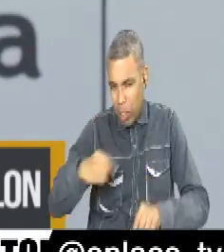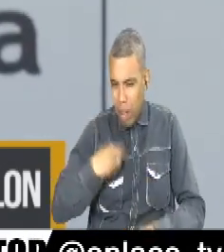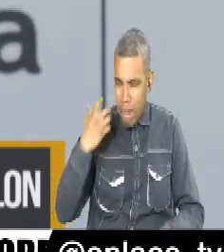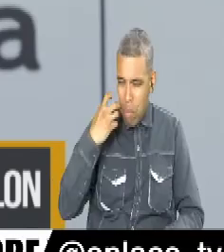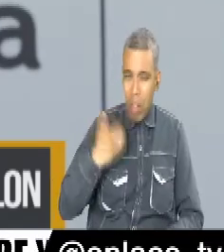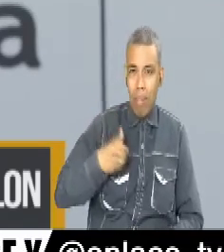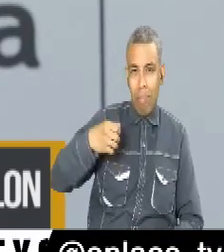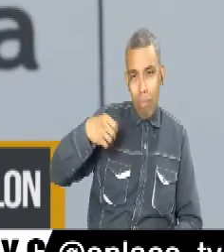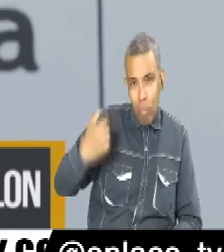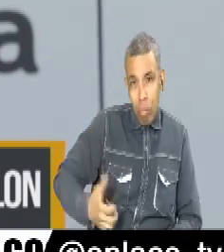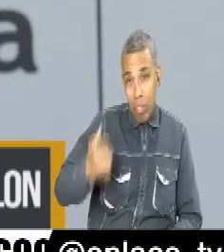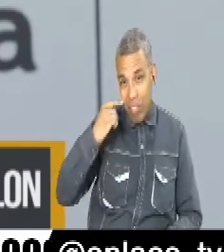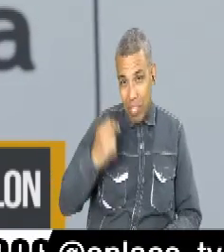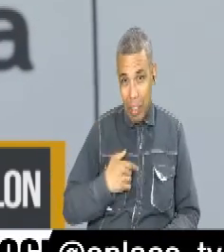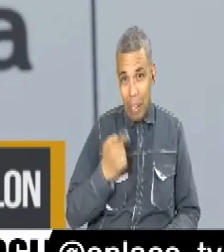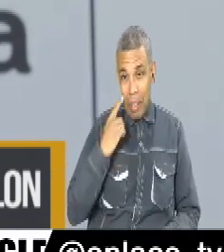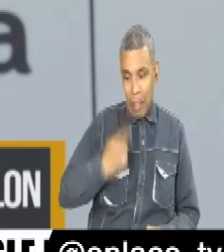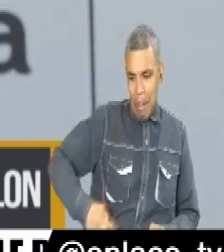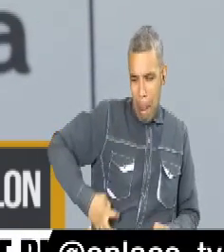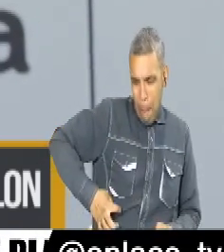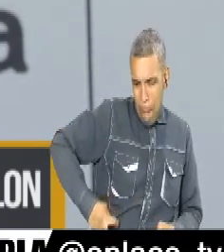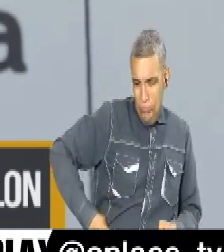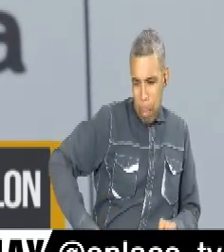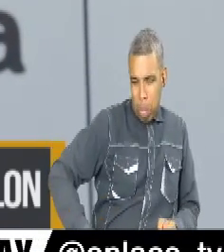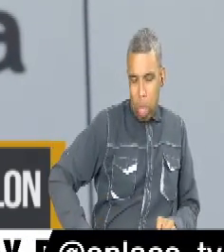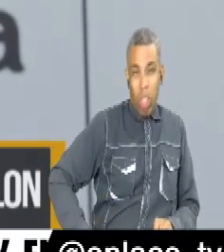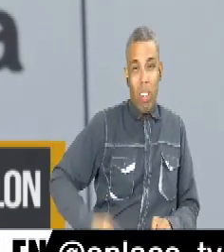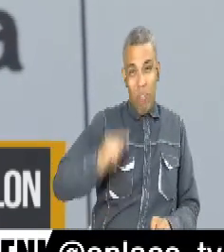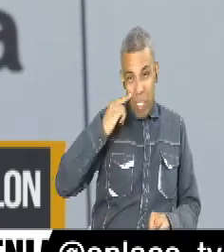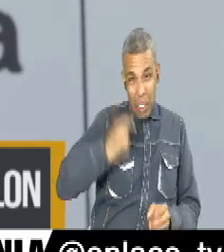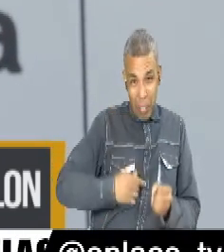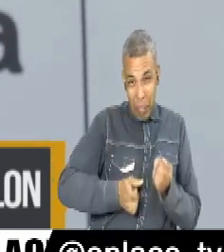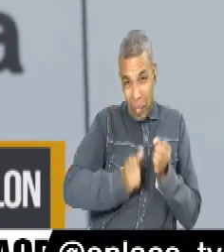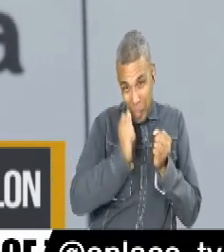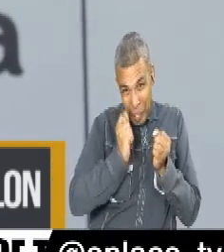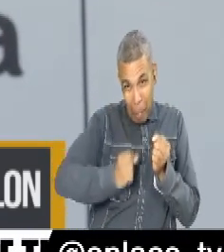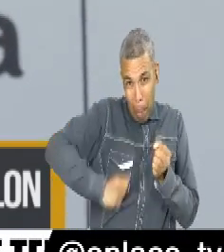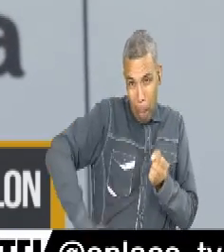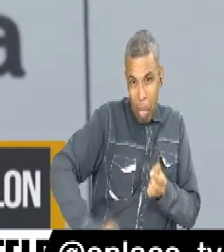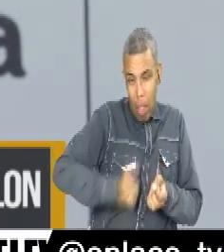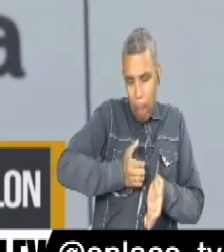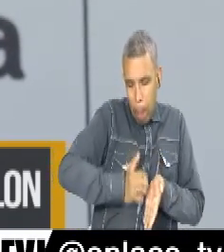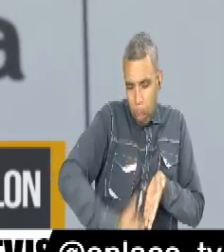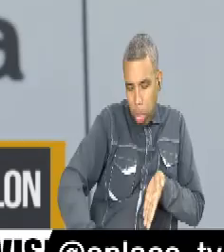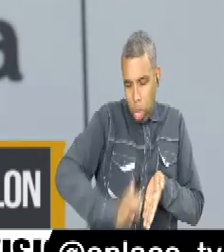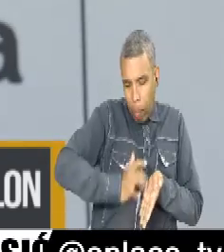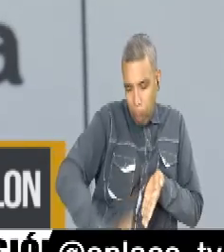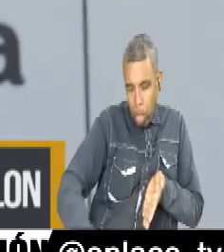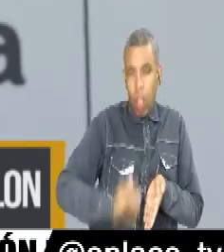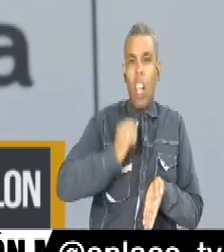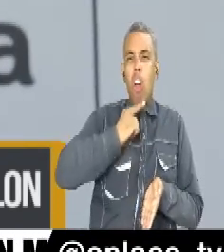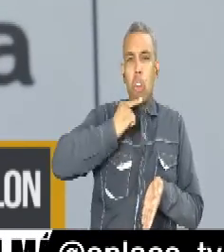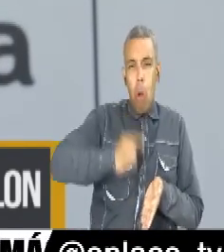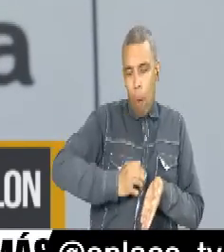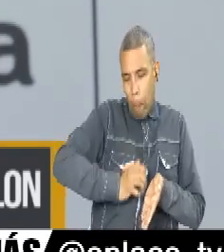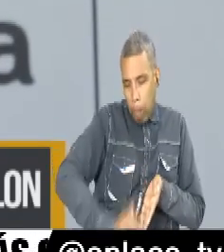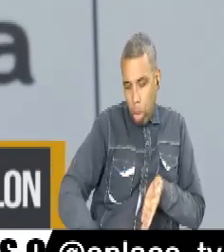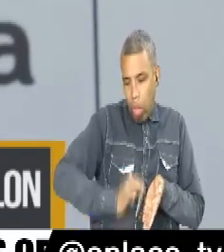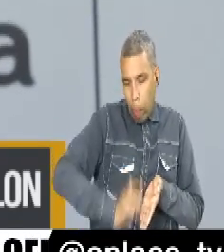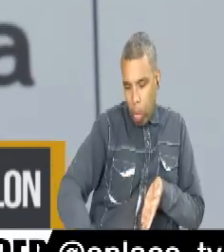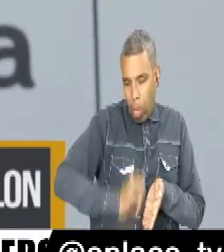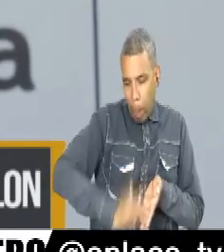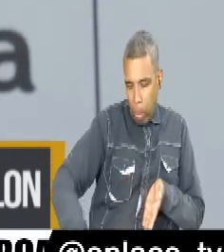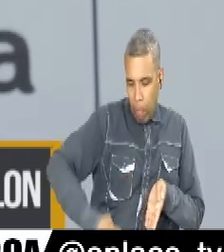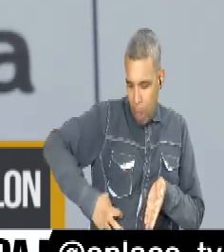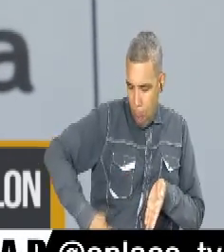eso fue lo que más me afectó. Entonces, ¿qué pasa? Me operaron los accesos, pero entonces resulta que en las operaciones me encangriné. Entonces ahí es donde me